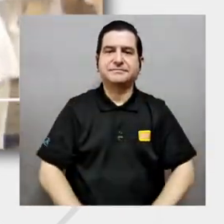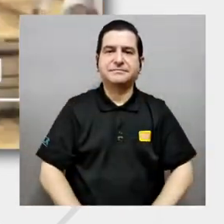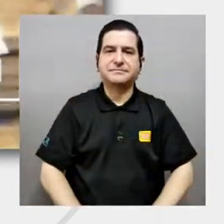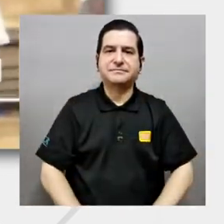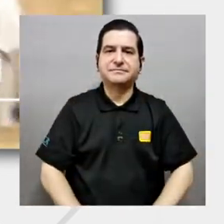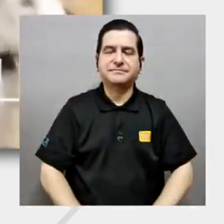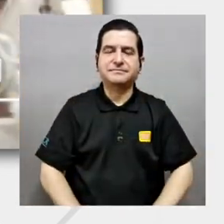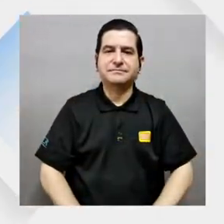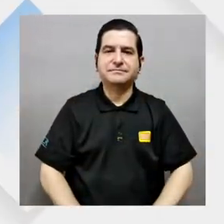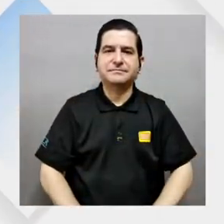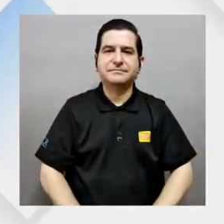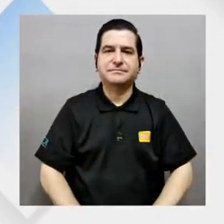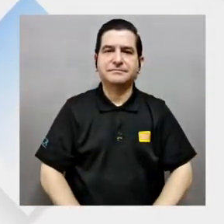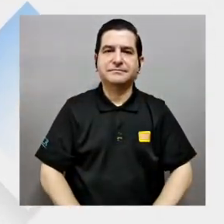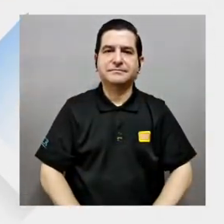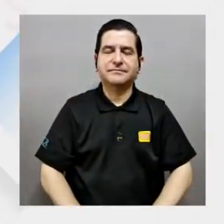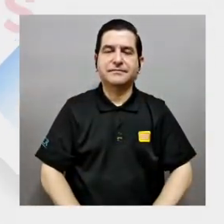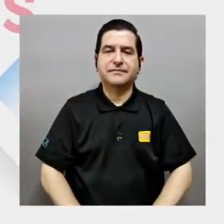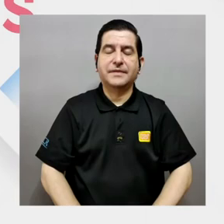hasta las 10 de la noche.